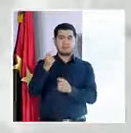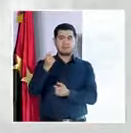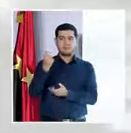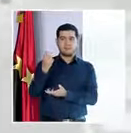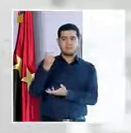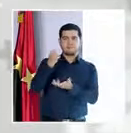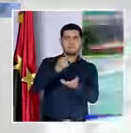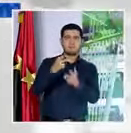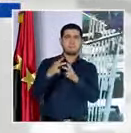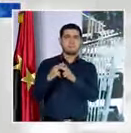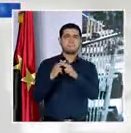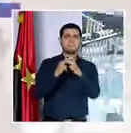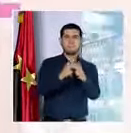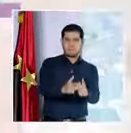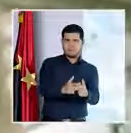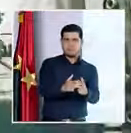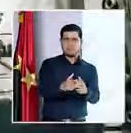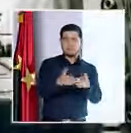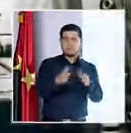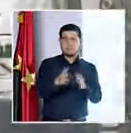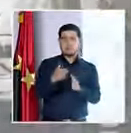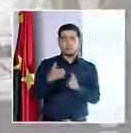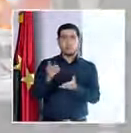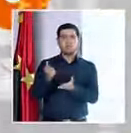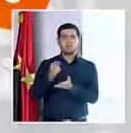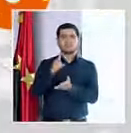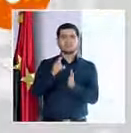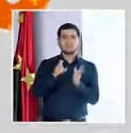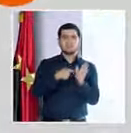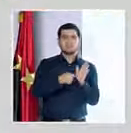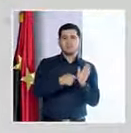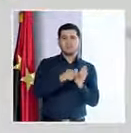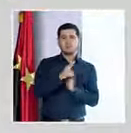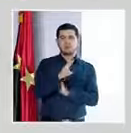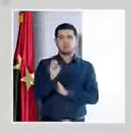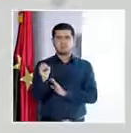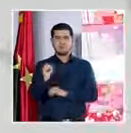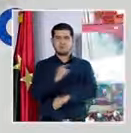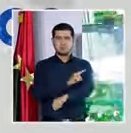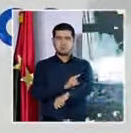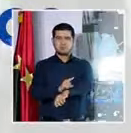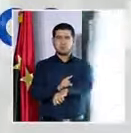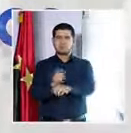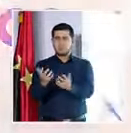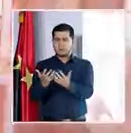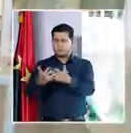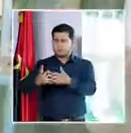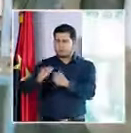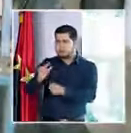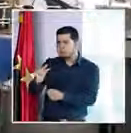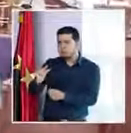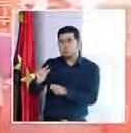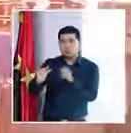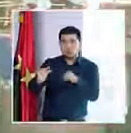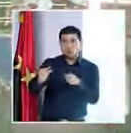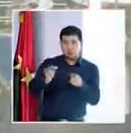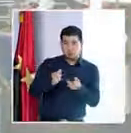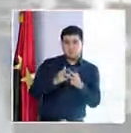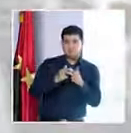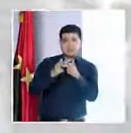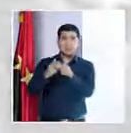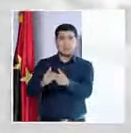de Santander Adelante, desarrollada a través de un cupo de 6.200 millones de pesos dirigida a micro y pequeñas